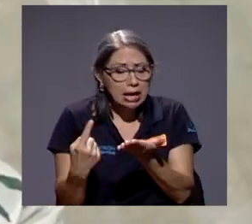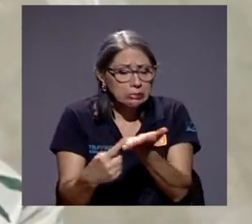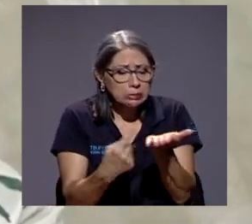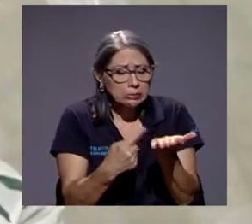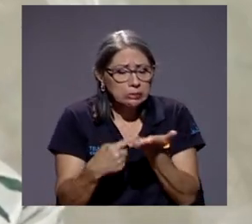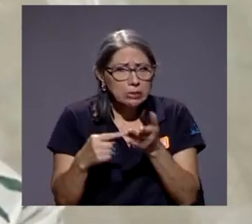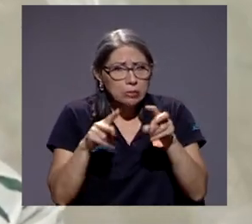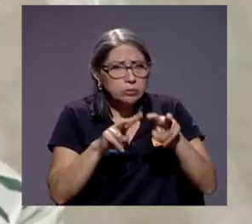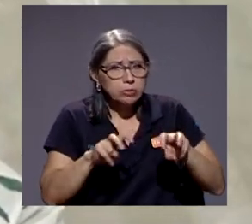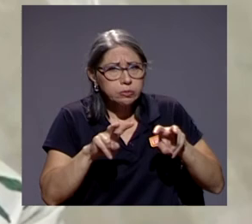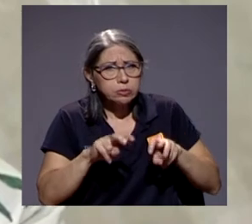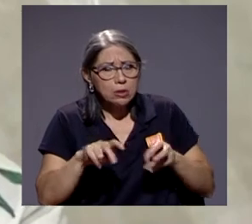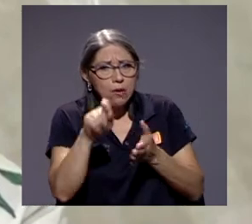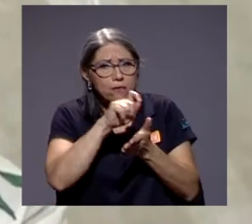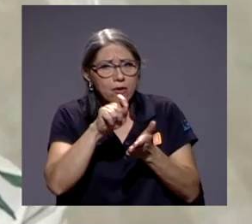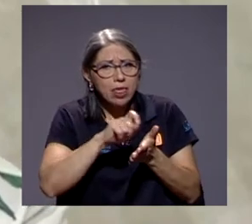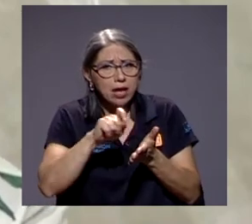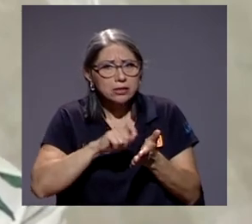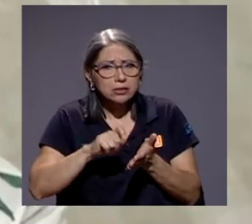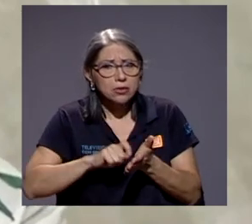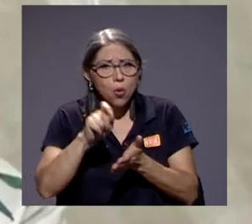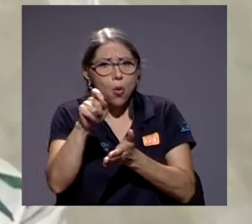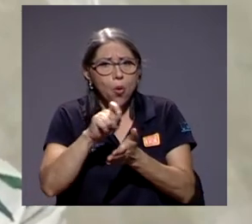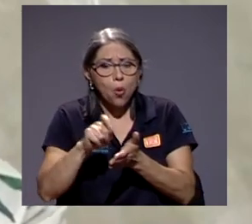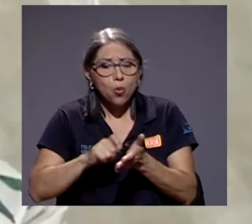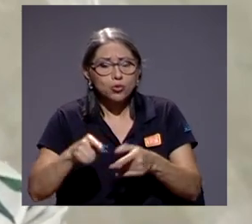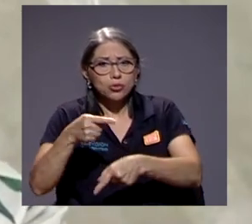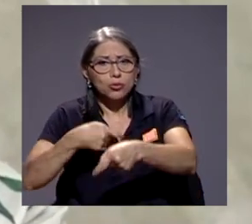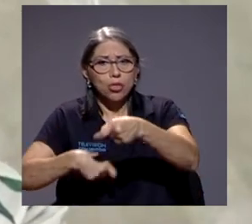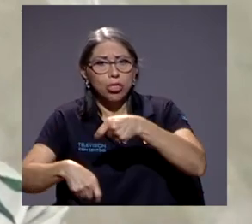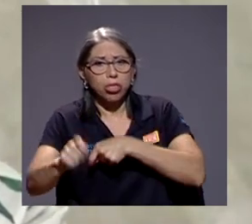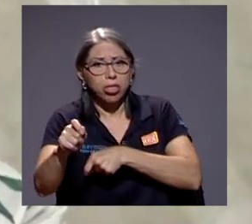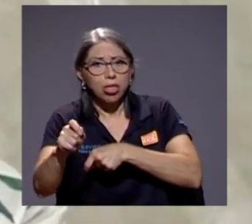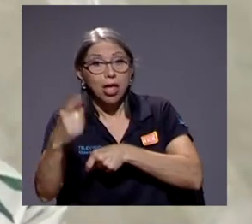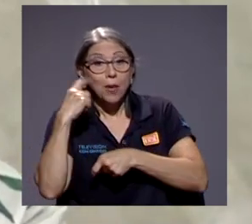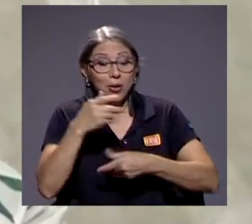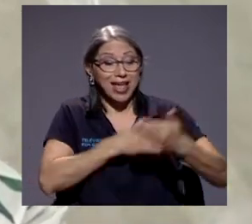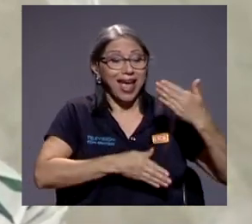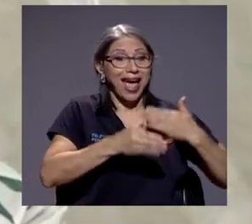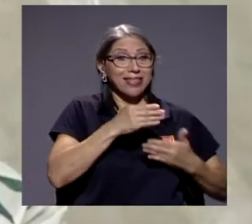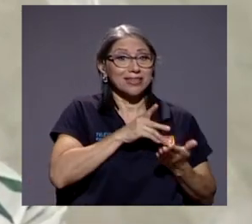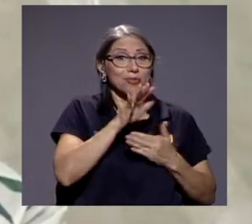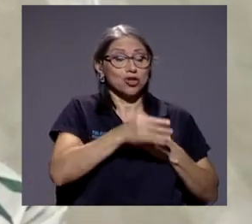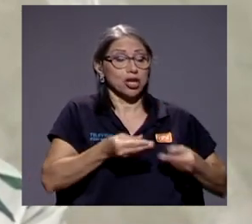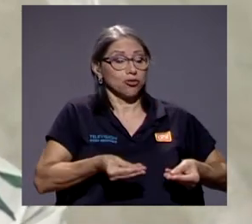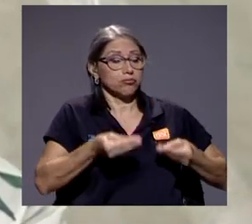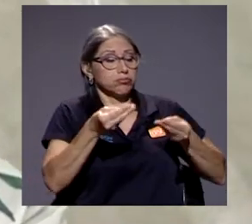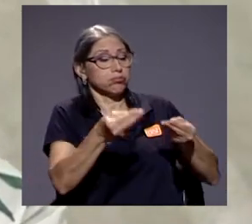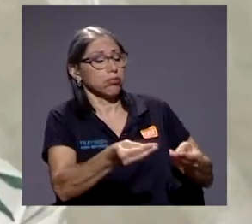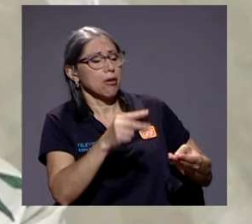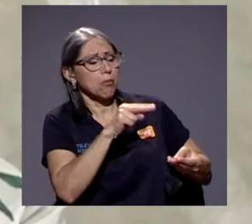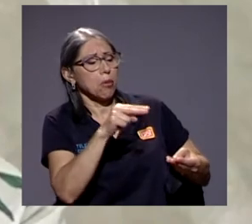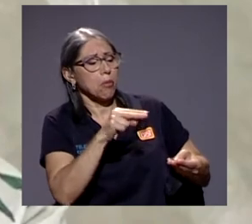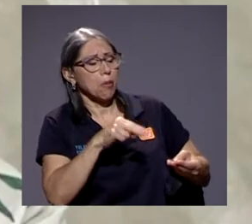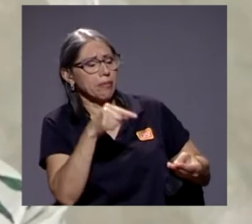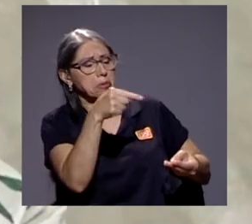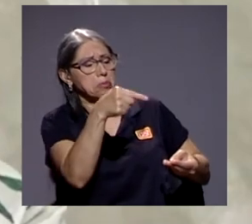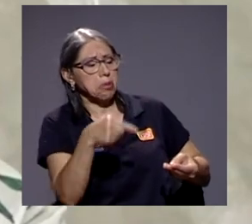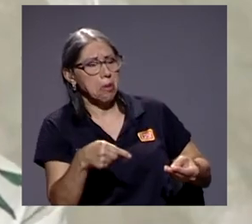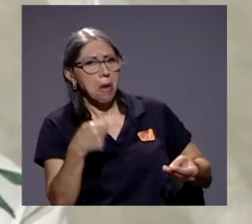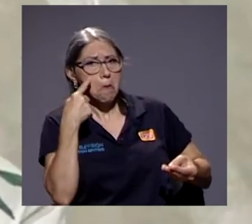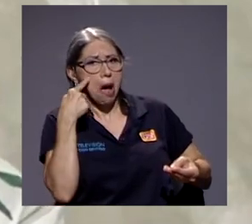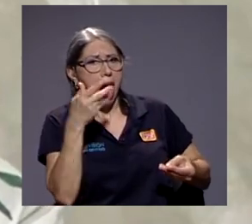de un texto sustitutivo porque el proyecto presentado inicialmente contaba pues como algunas preocupaciones